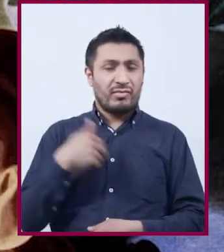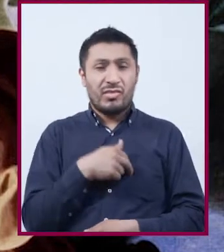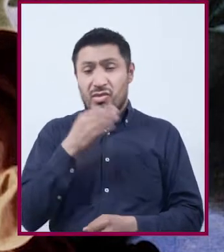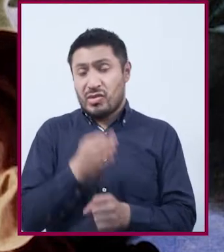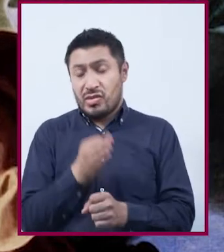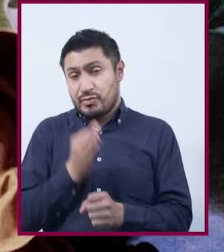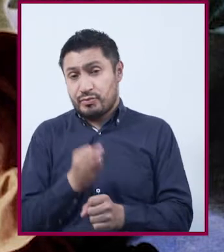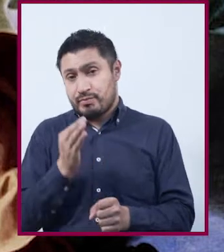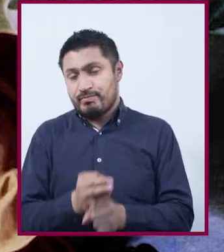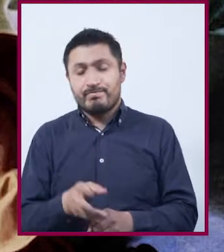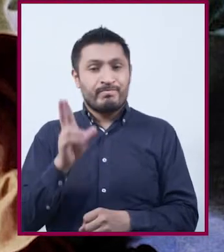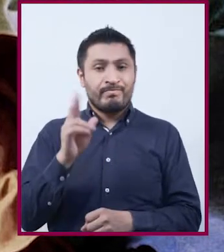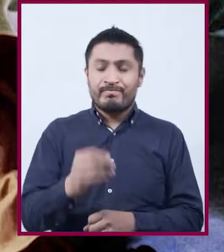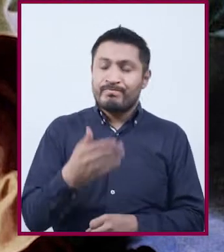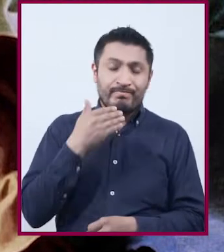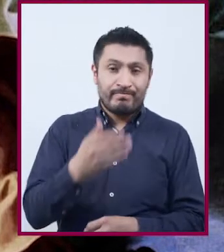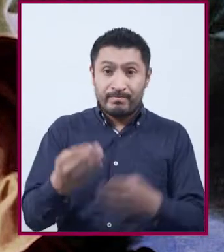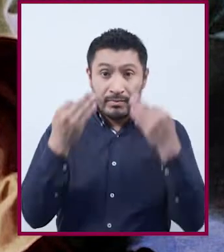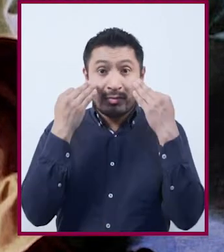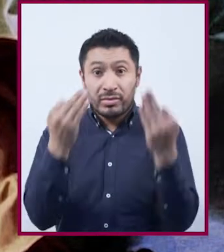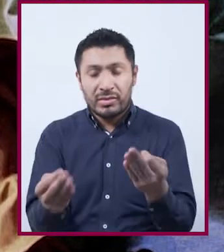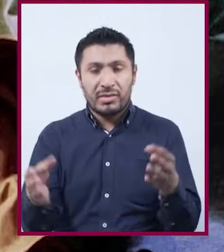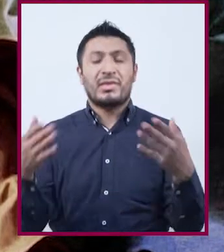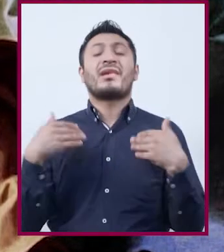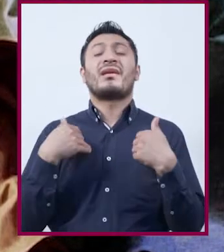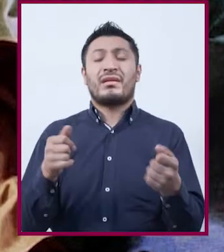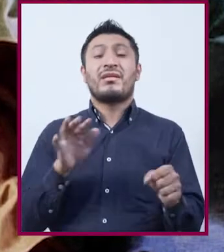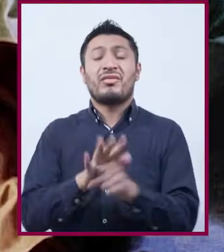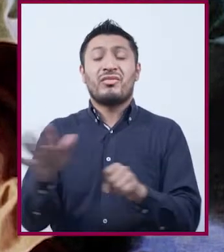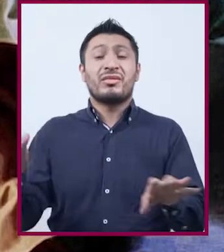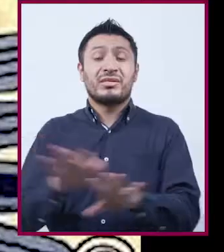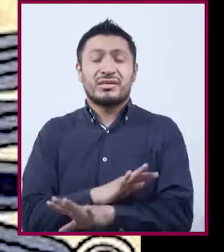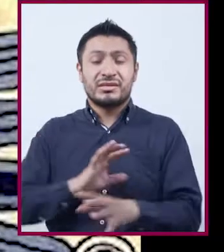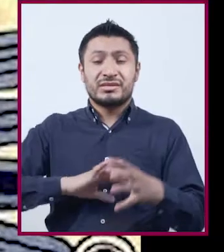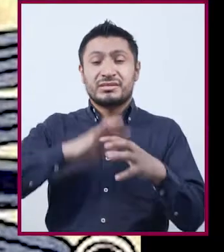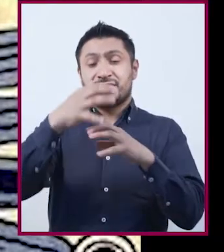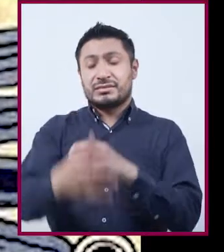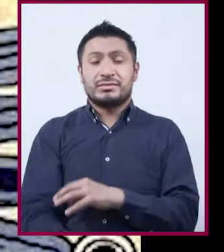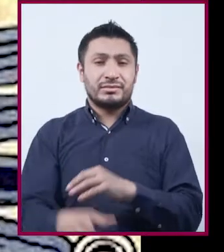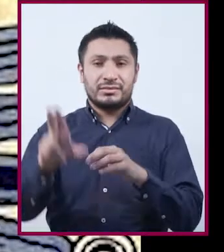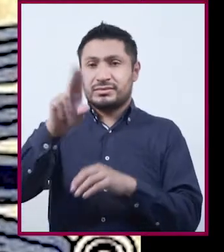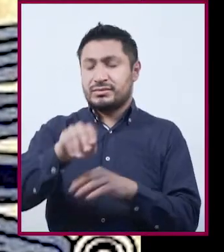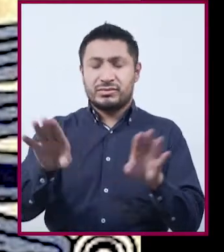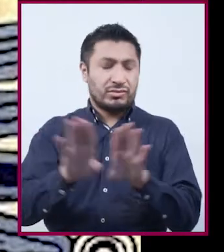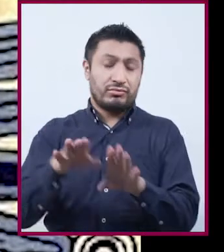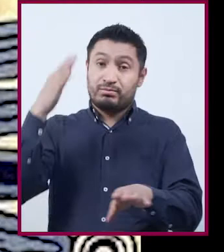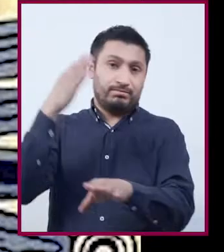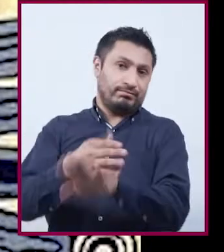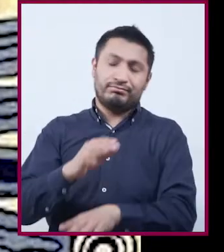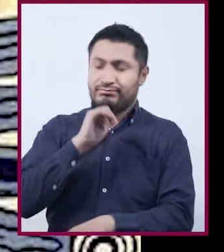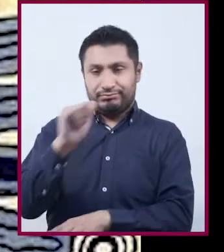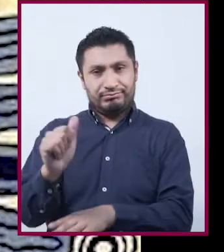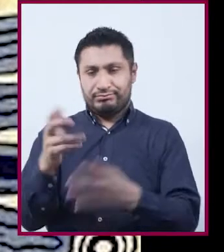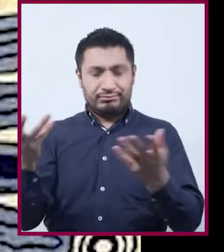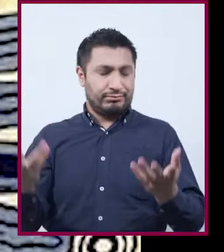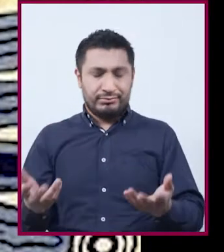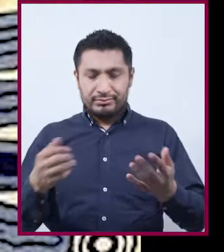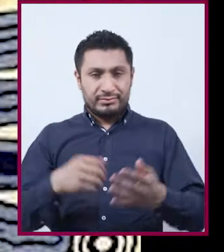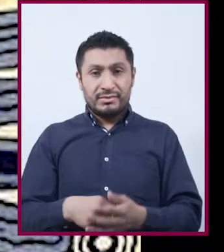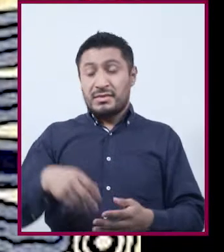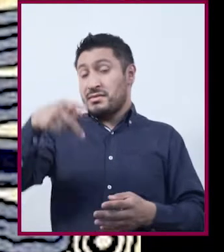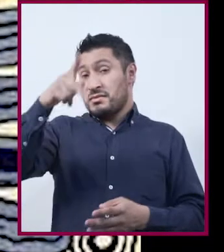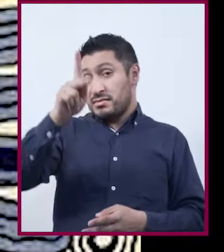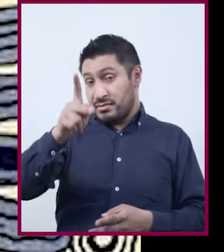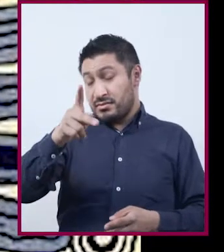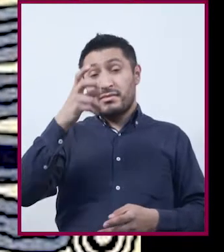Tal vez para nosotros en estos momentos nos resulta muy evidente comprender que los cambios meteorológicos no responden a castigos o